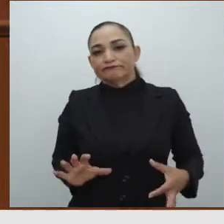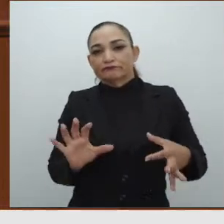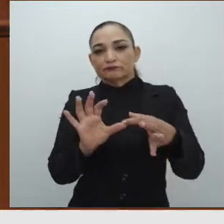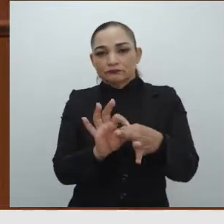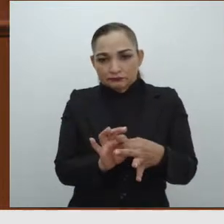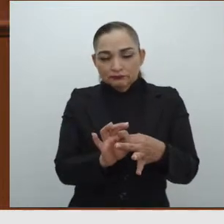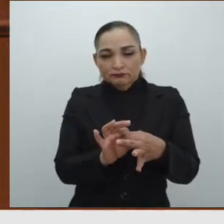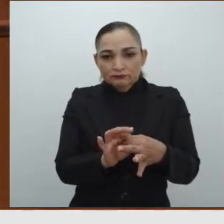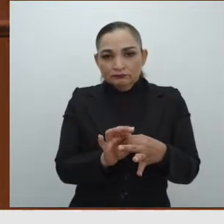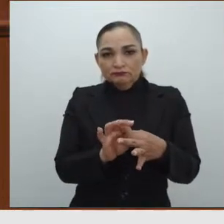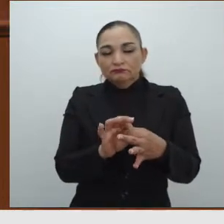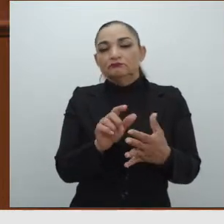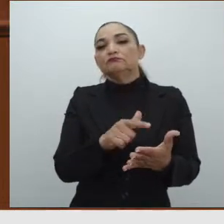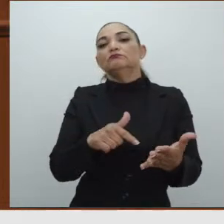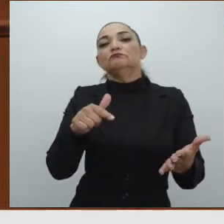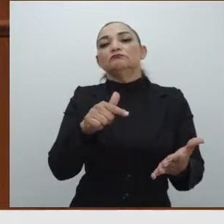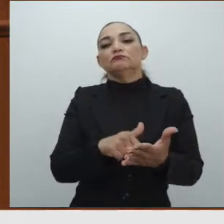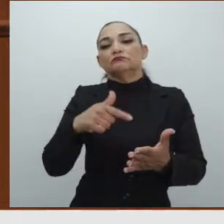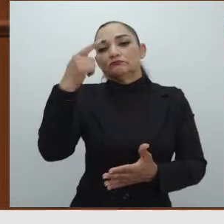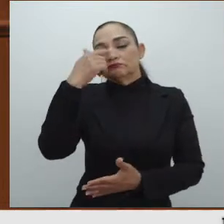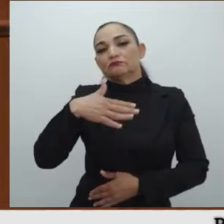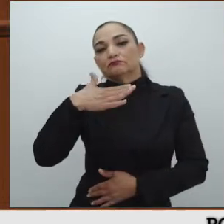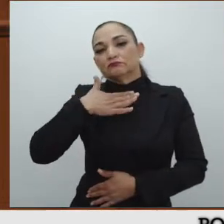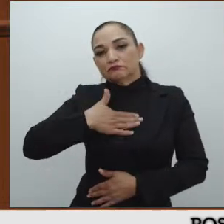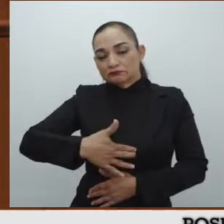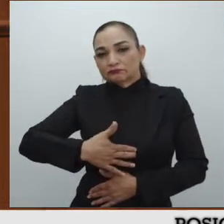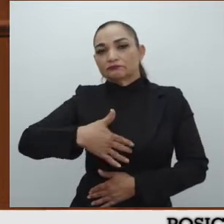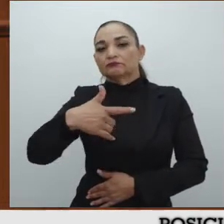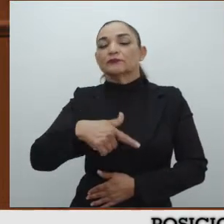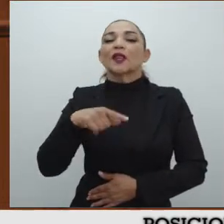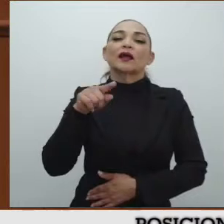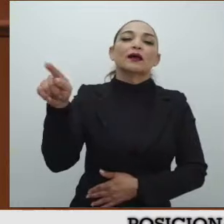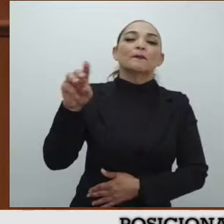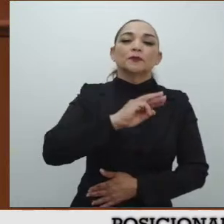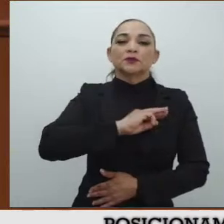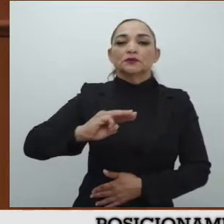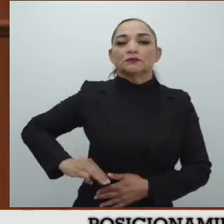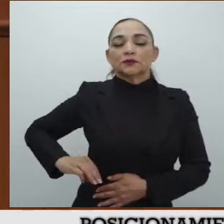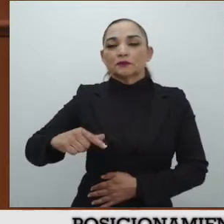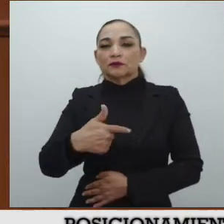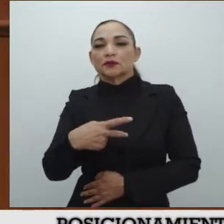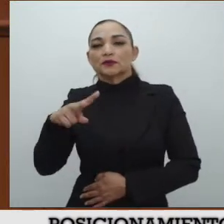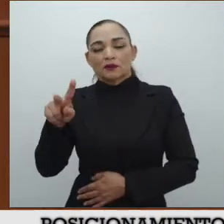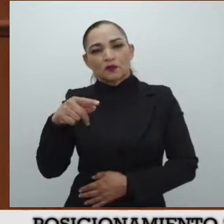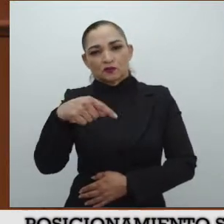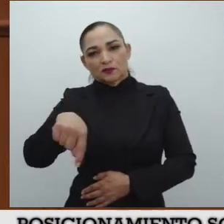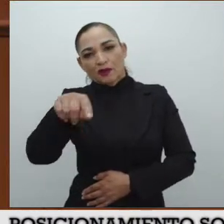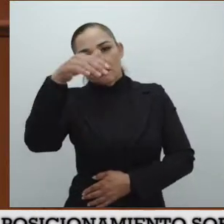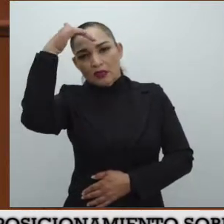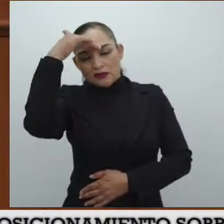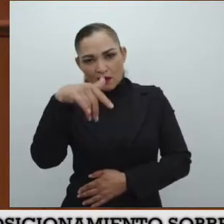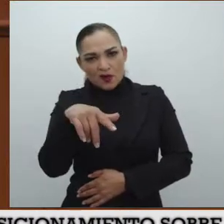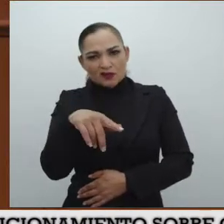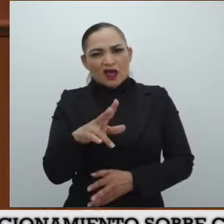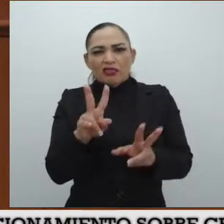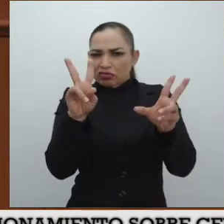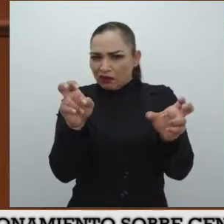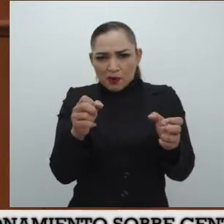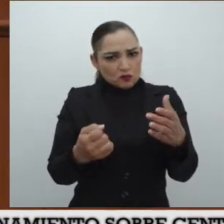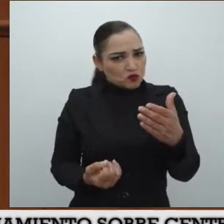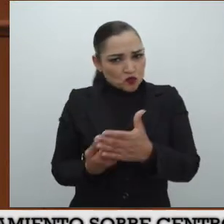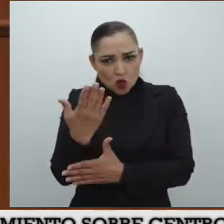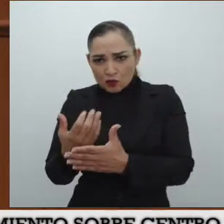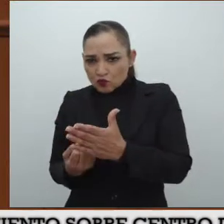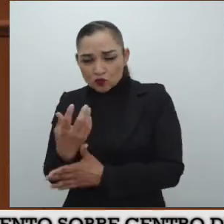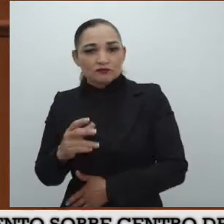tanto anhelamos en el municipio de Guasave. Como bien saben, este tema no es nuevo. En